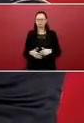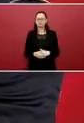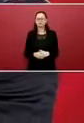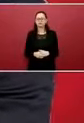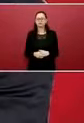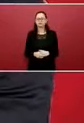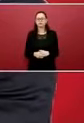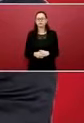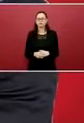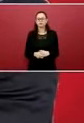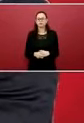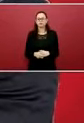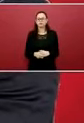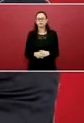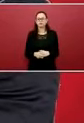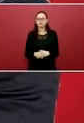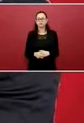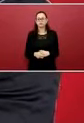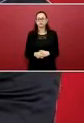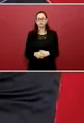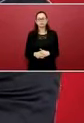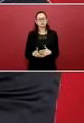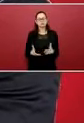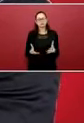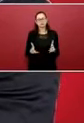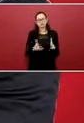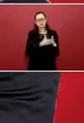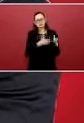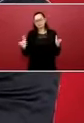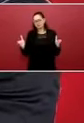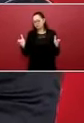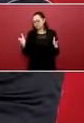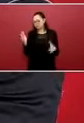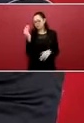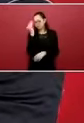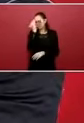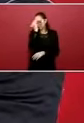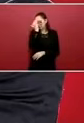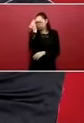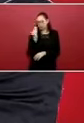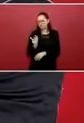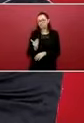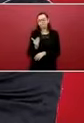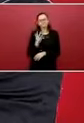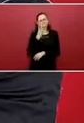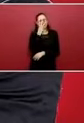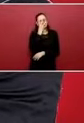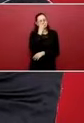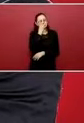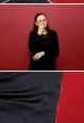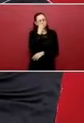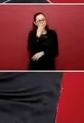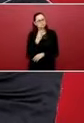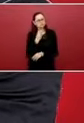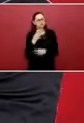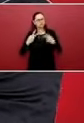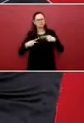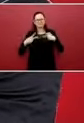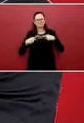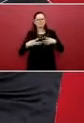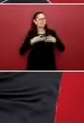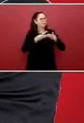Fue un horror lo que pasó, fue muy triste, muchos desaparecidos,